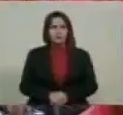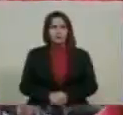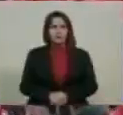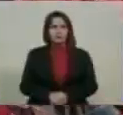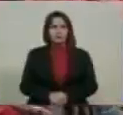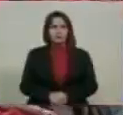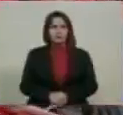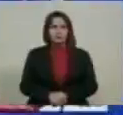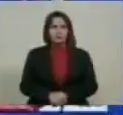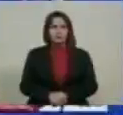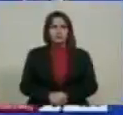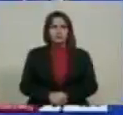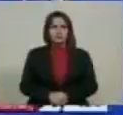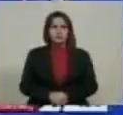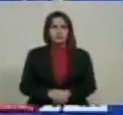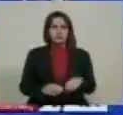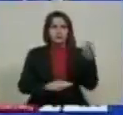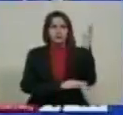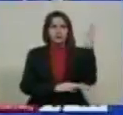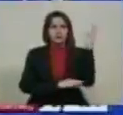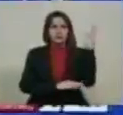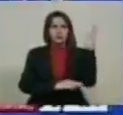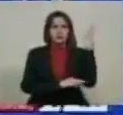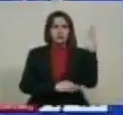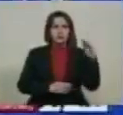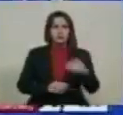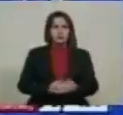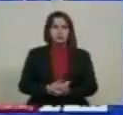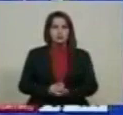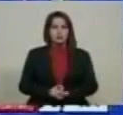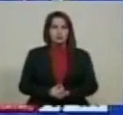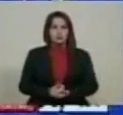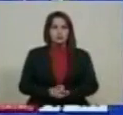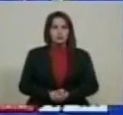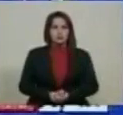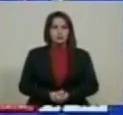vicepresidente territorial de Lara y Falcón.